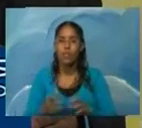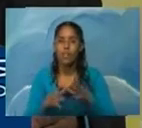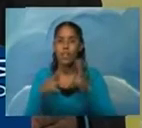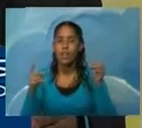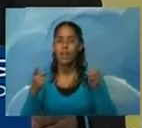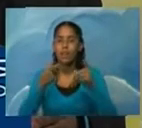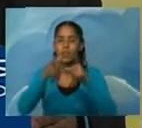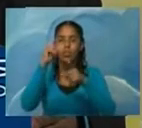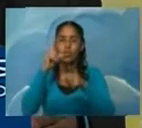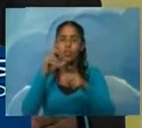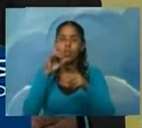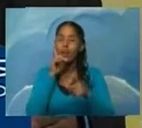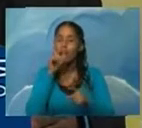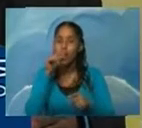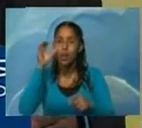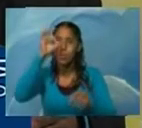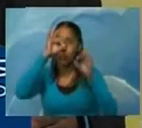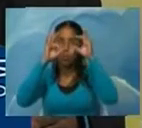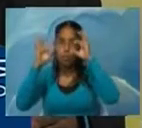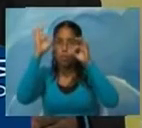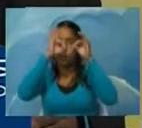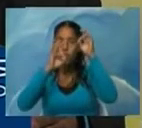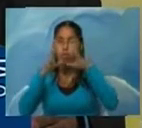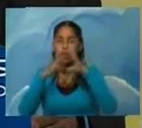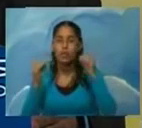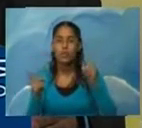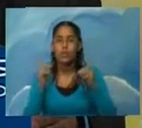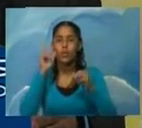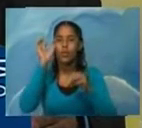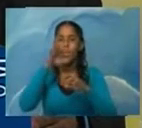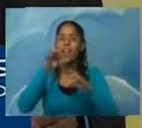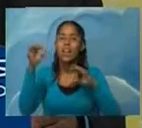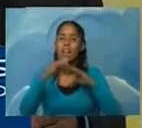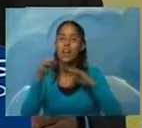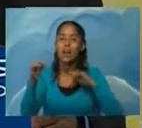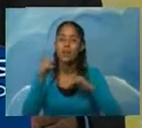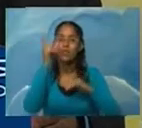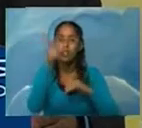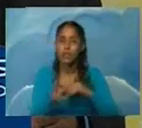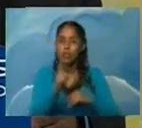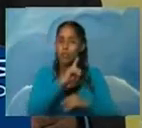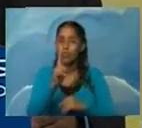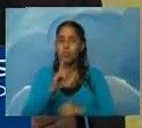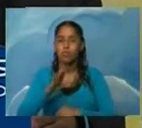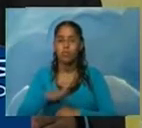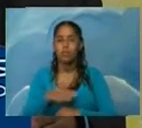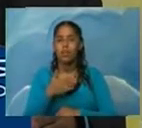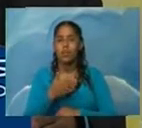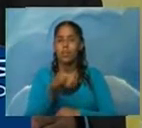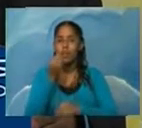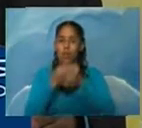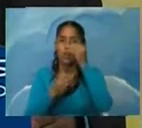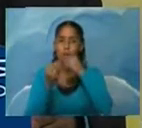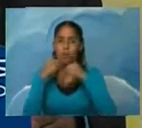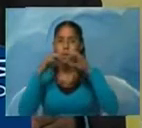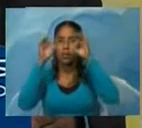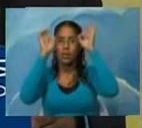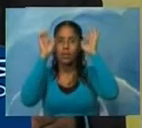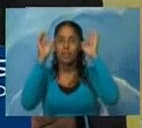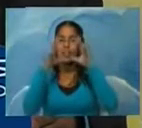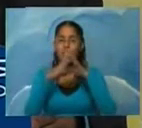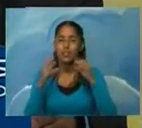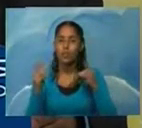avestruz, la lechuza, la gaviota y el gavilán según sus especies, el búho, el